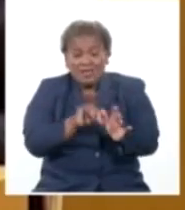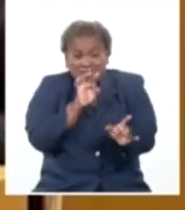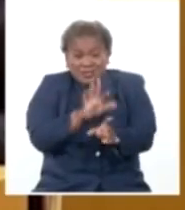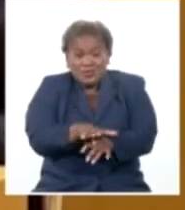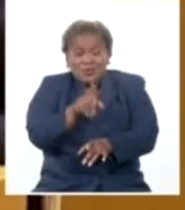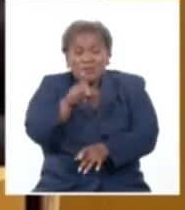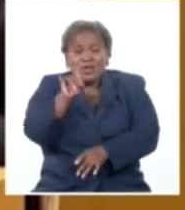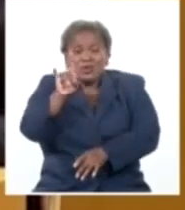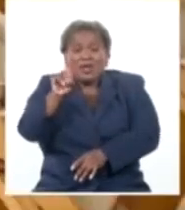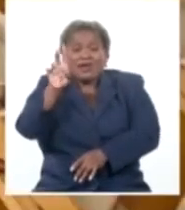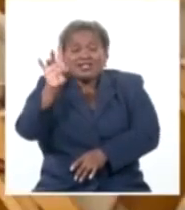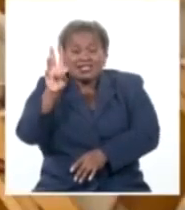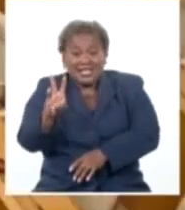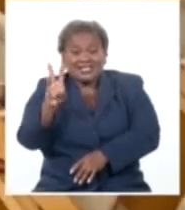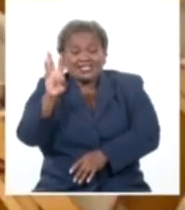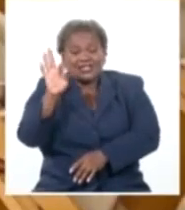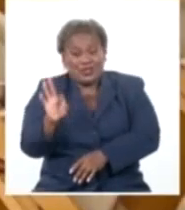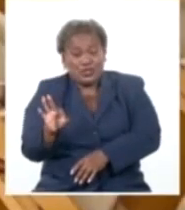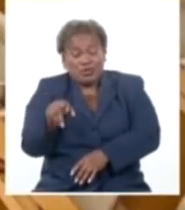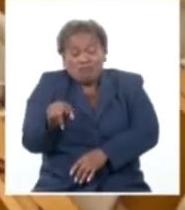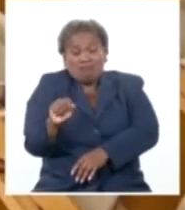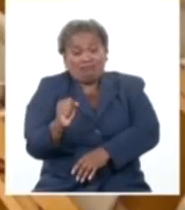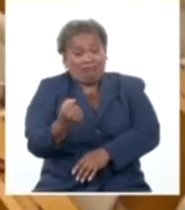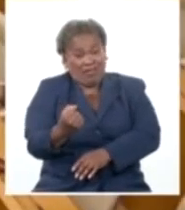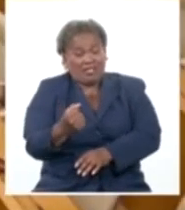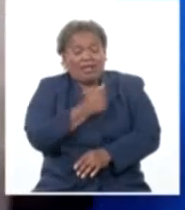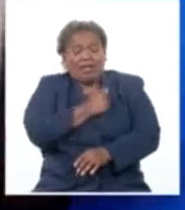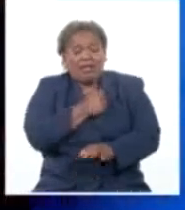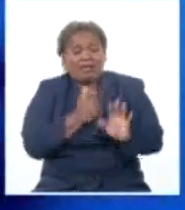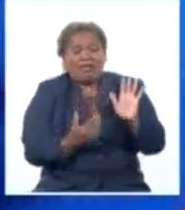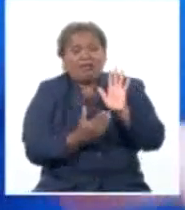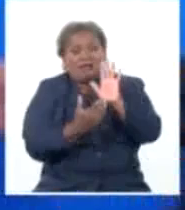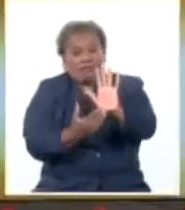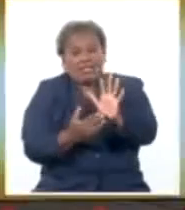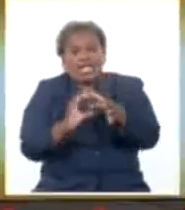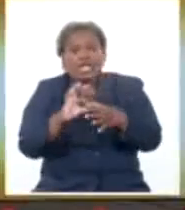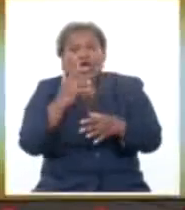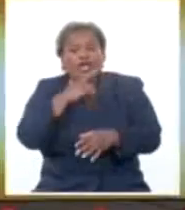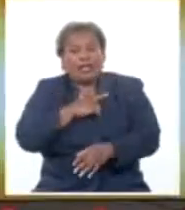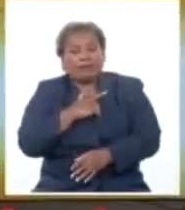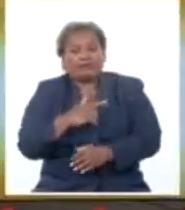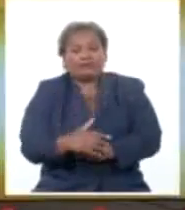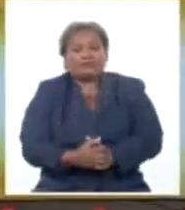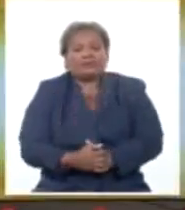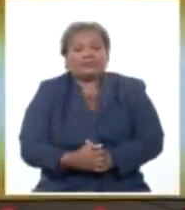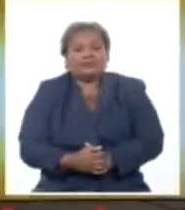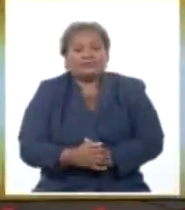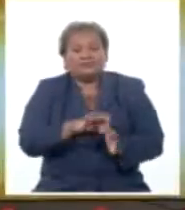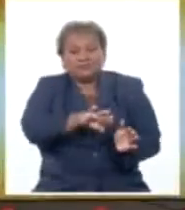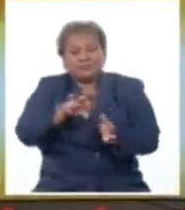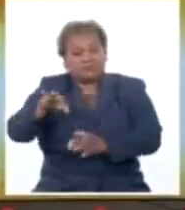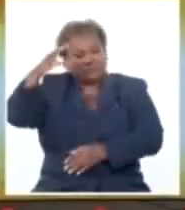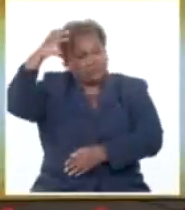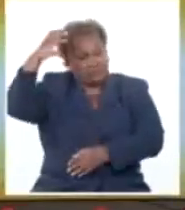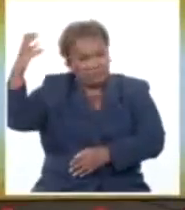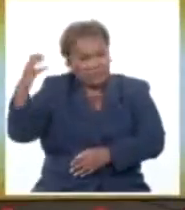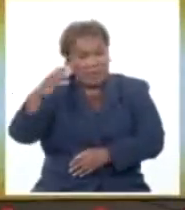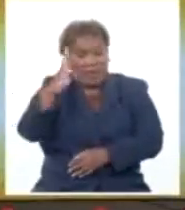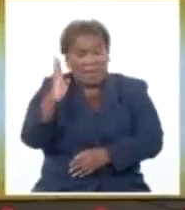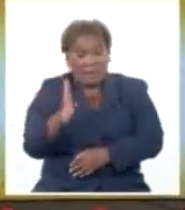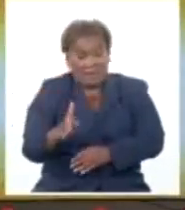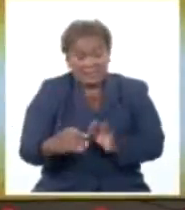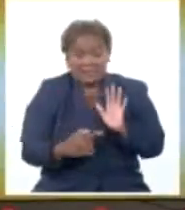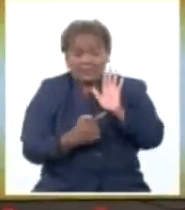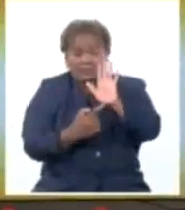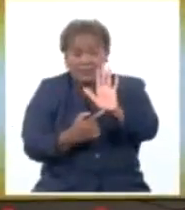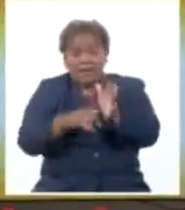1938 y es mucho más severa que la que pretenden aplicar en Georgia. Y el gobierno brasileño presenta hoy un proyecto